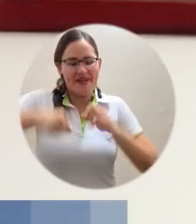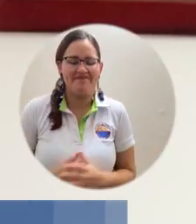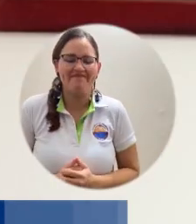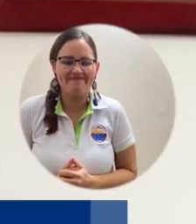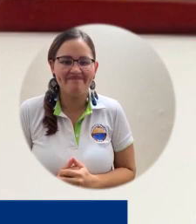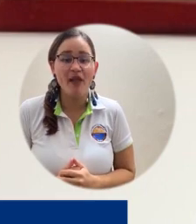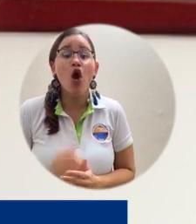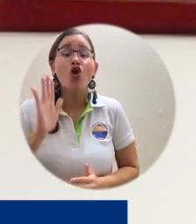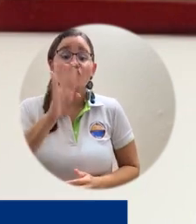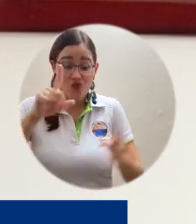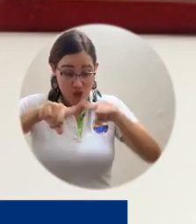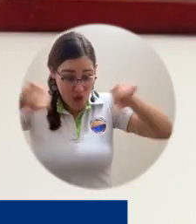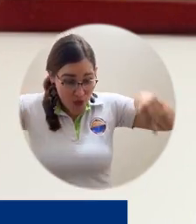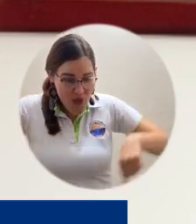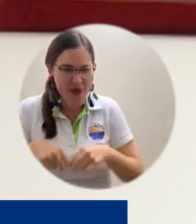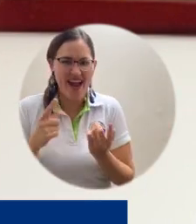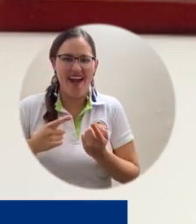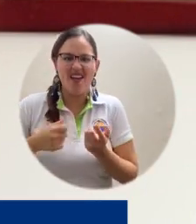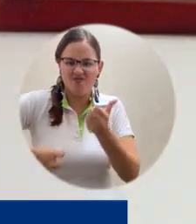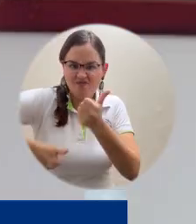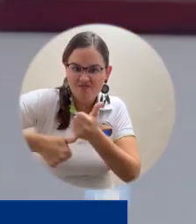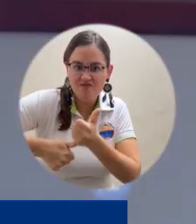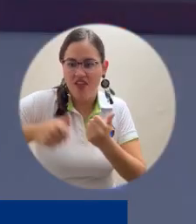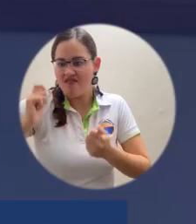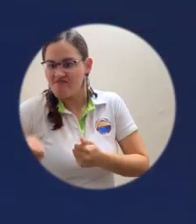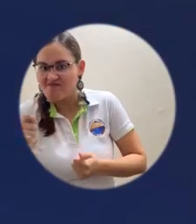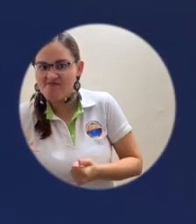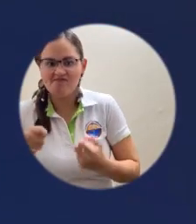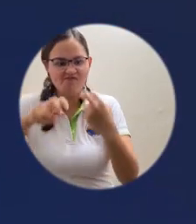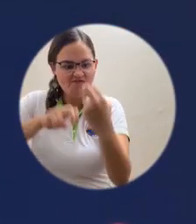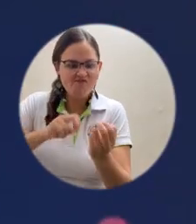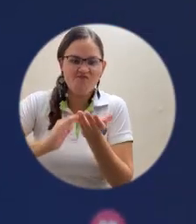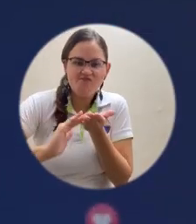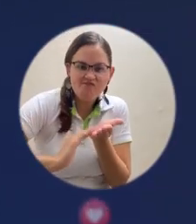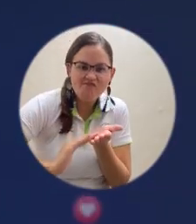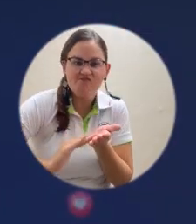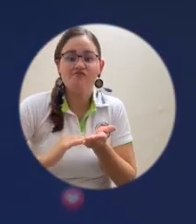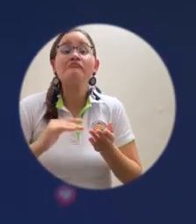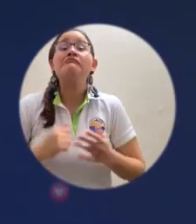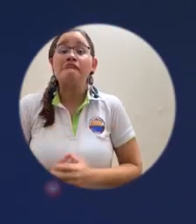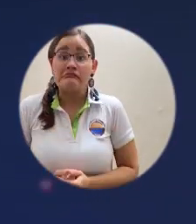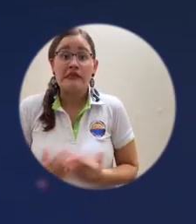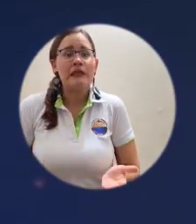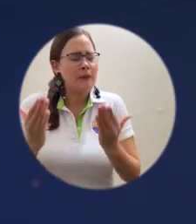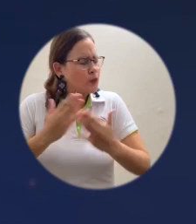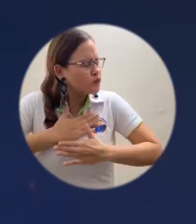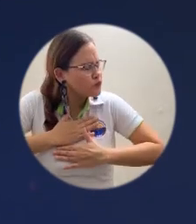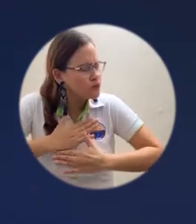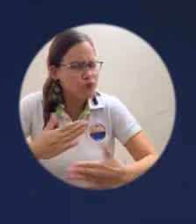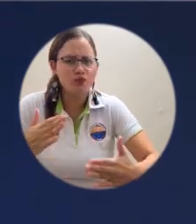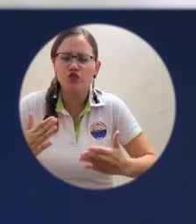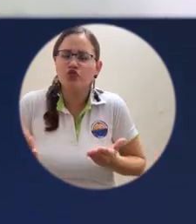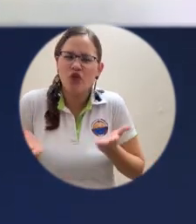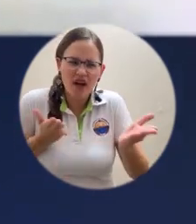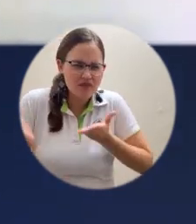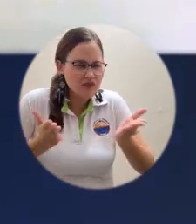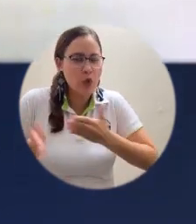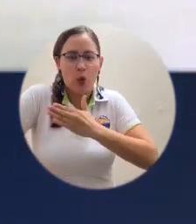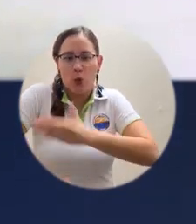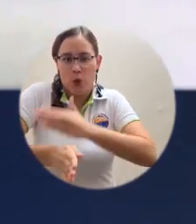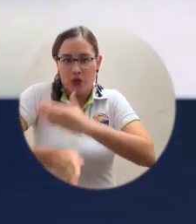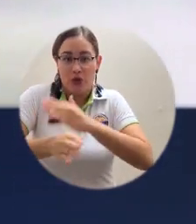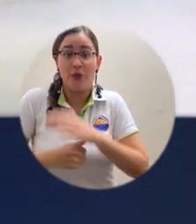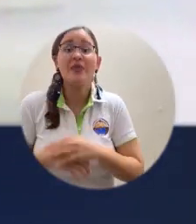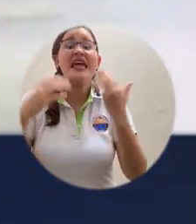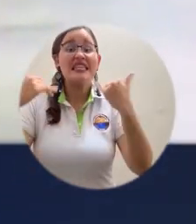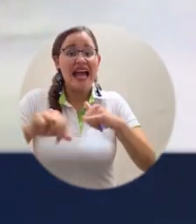de conciliación sigue prestando sus servicios a la comunidad con la realización de 3 audiencias 100% virtuales en